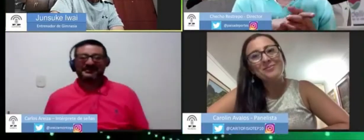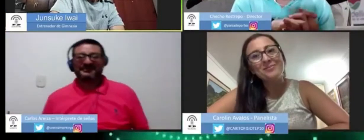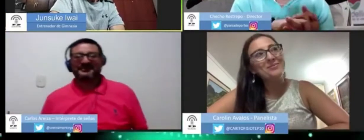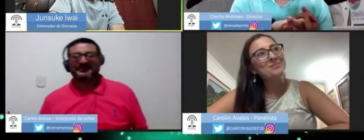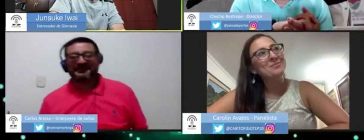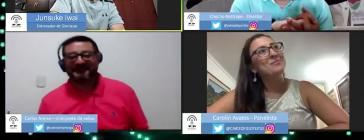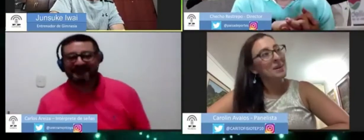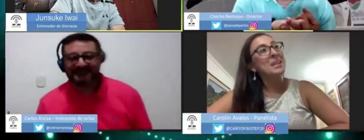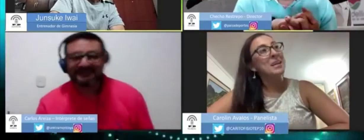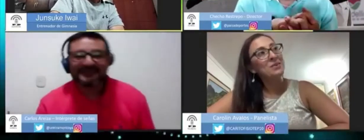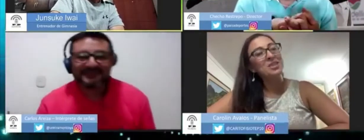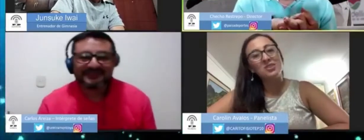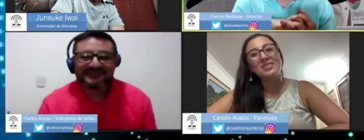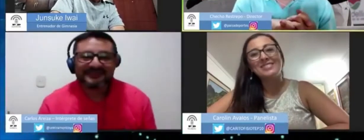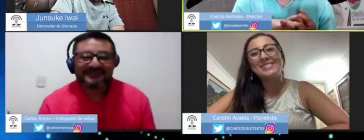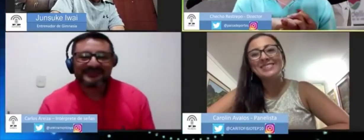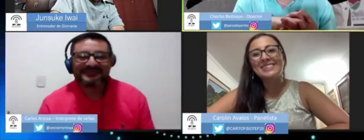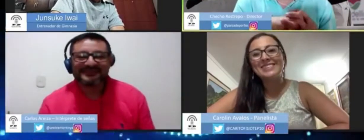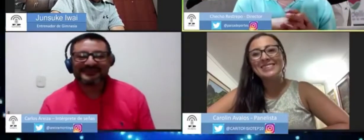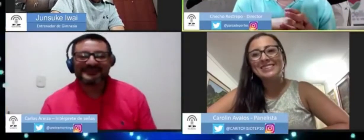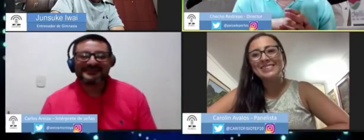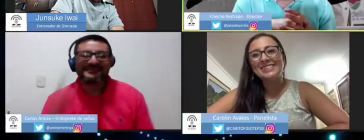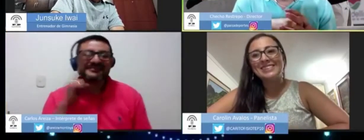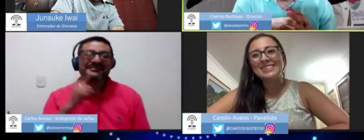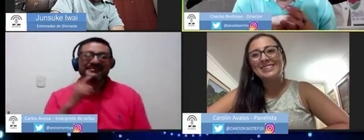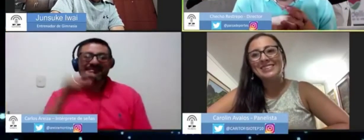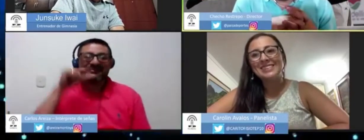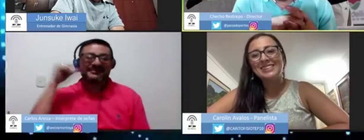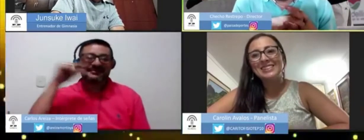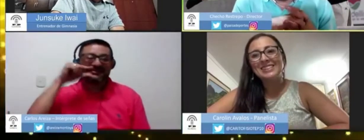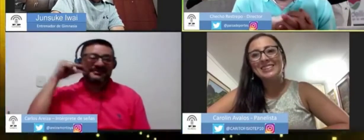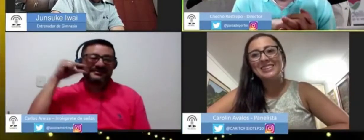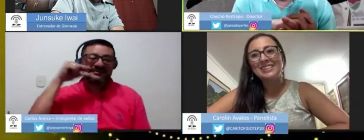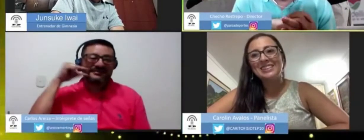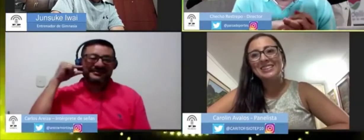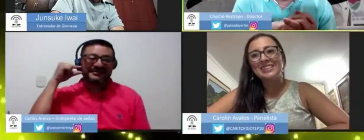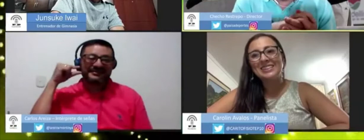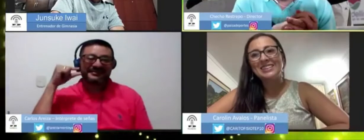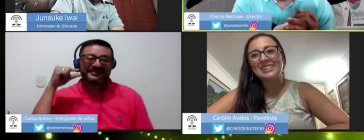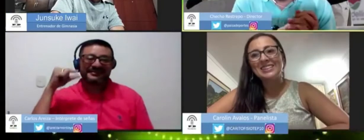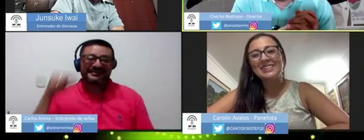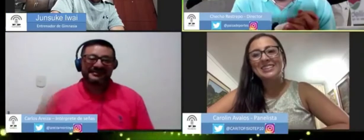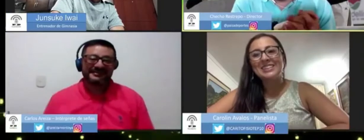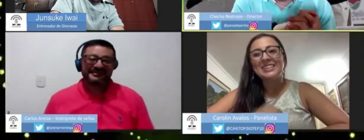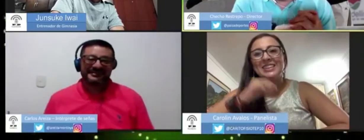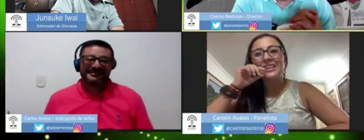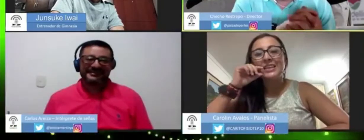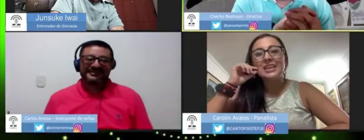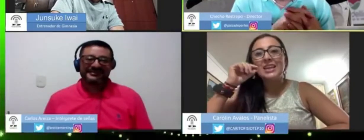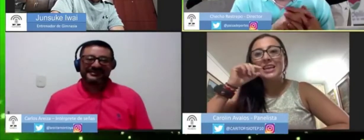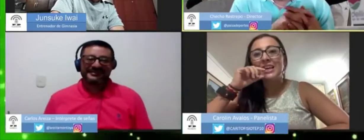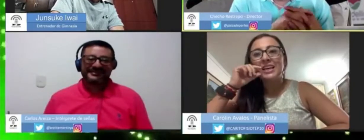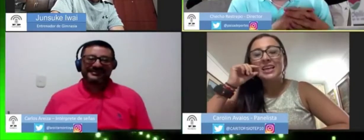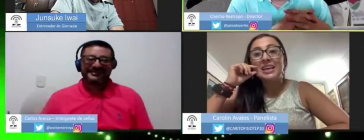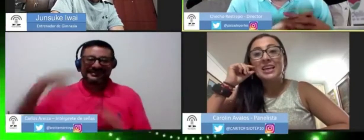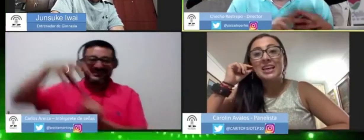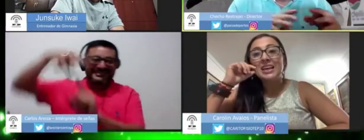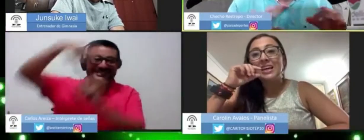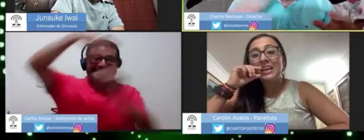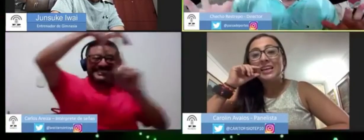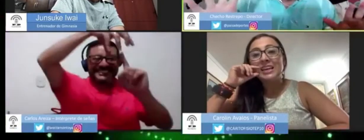Bayona? Sí, María Bayona, que por allá están estos días, por ahí la brujía en Facebook montando en globo, eso de tiro yo no sé de